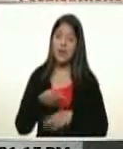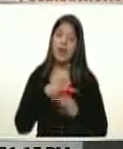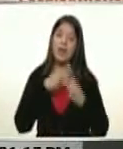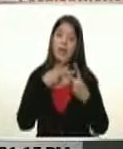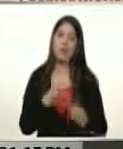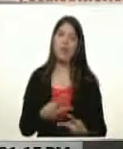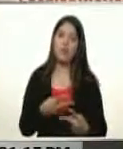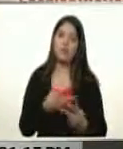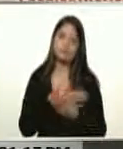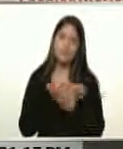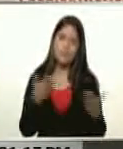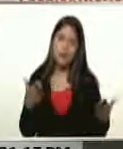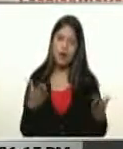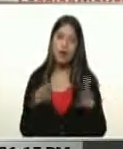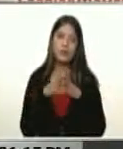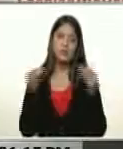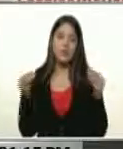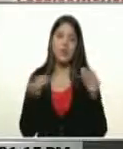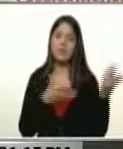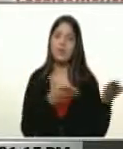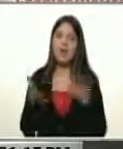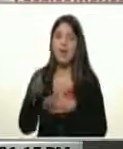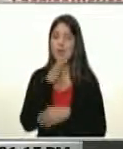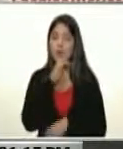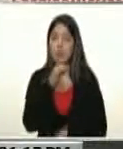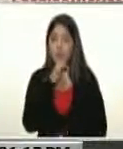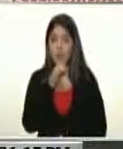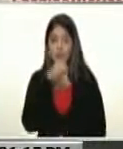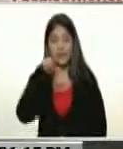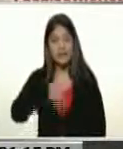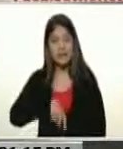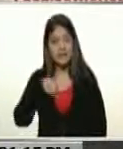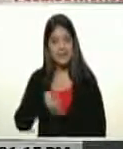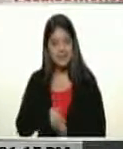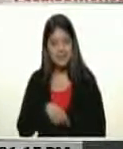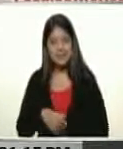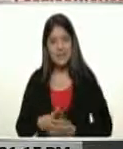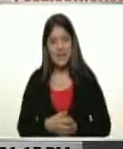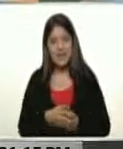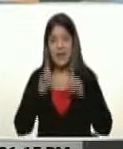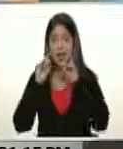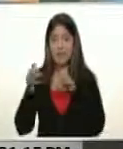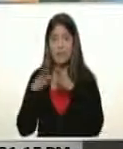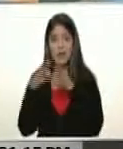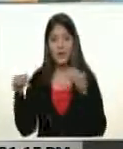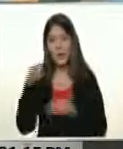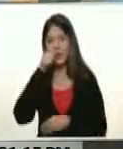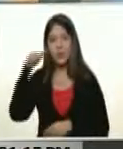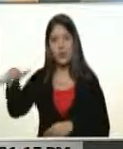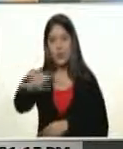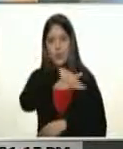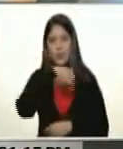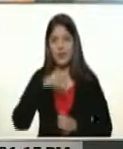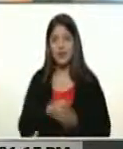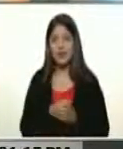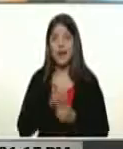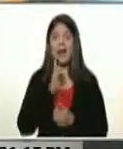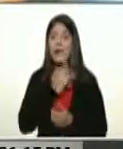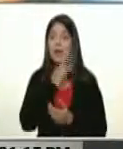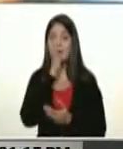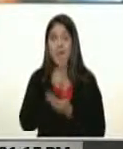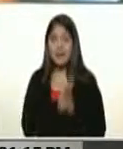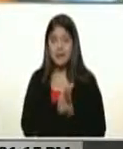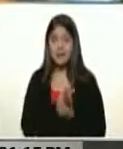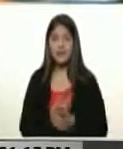voluntad, dispuestas pues a ofrecer las informaciones que se requieran y la formación para nuestro pueblo. El registro del